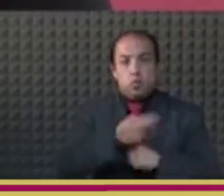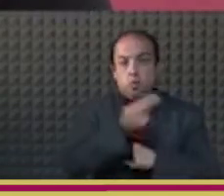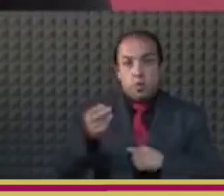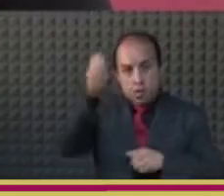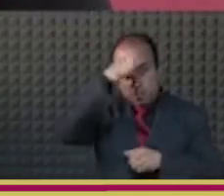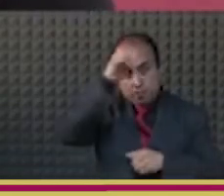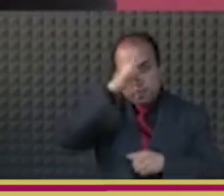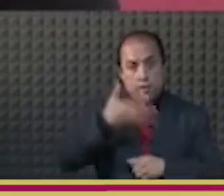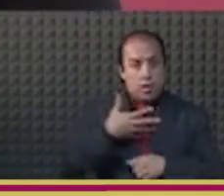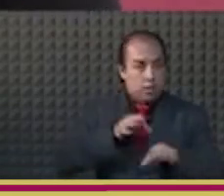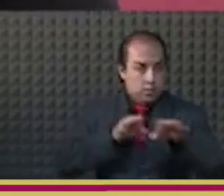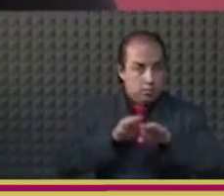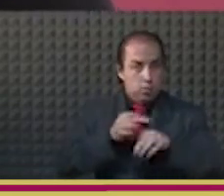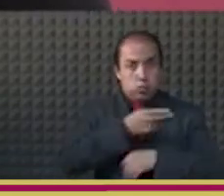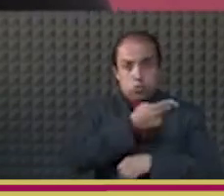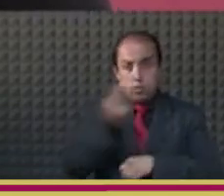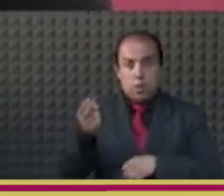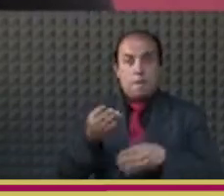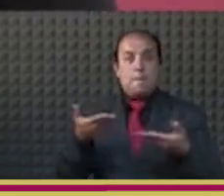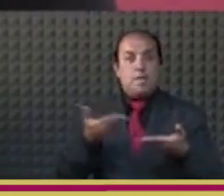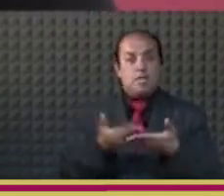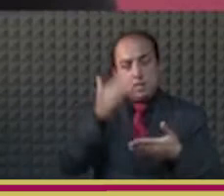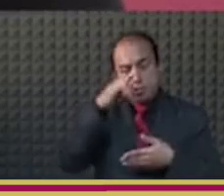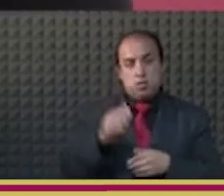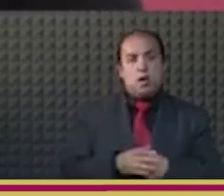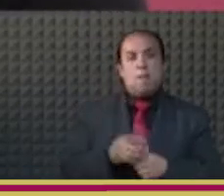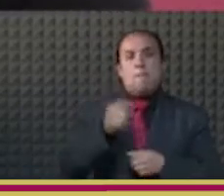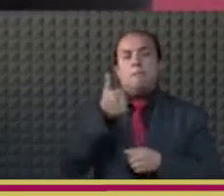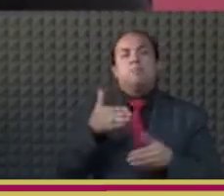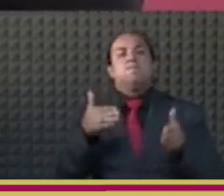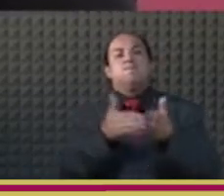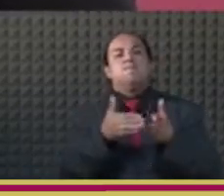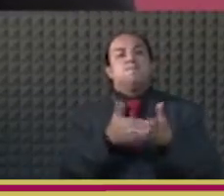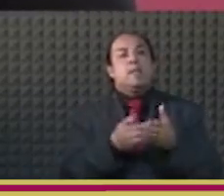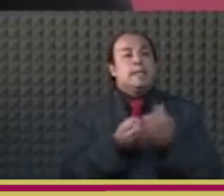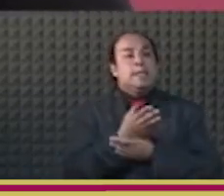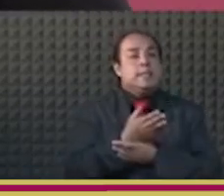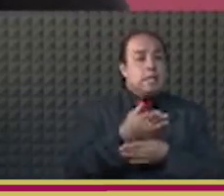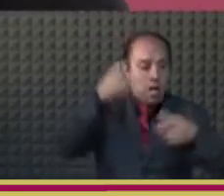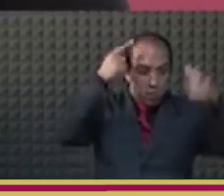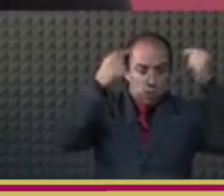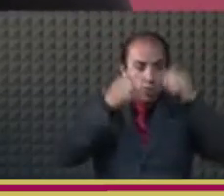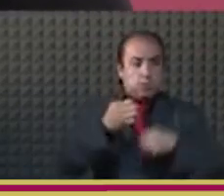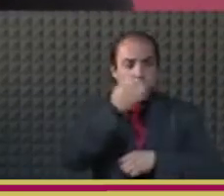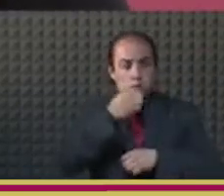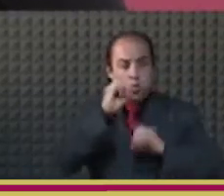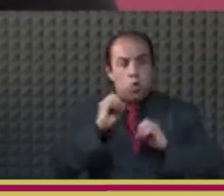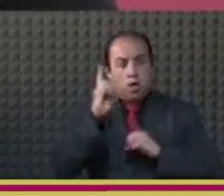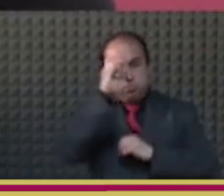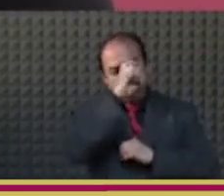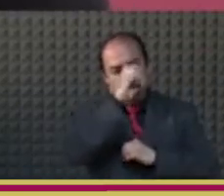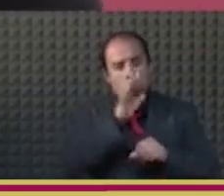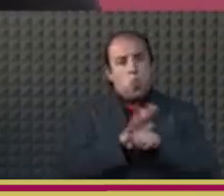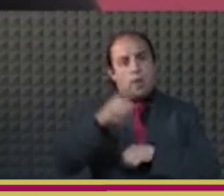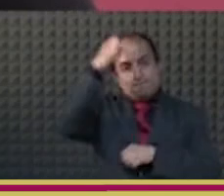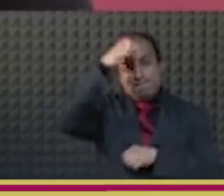aquí presentes sabemos que la principal barrera cuando uno sale de la escuela o cuando tiene dificultades, ¿cuál es